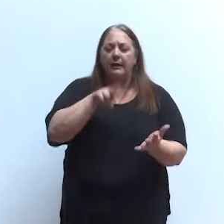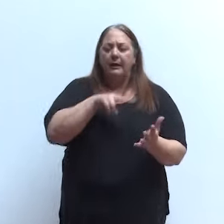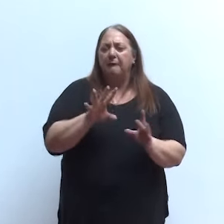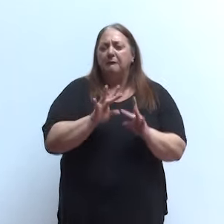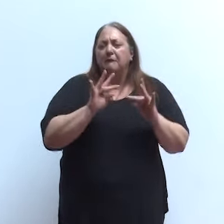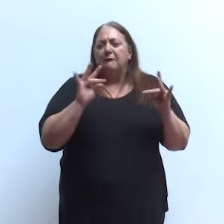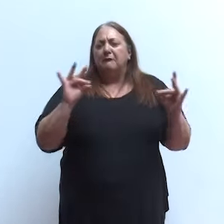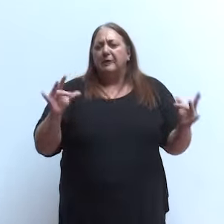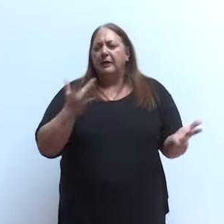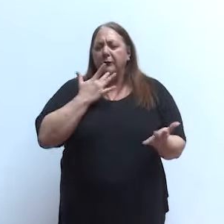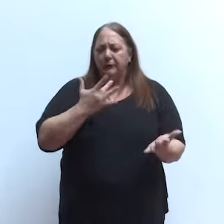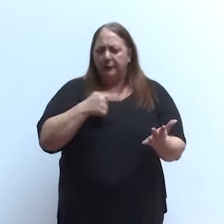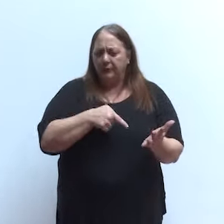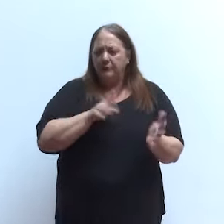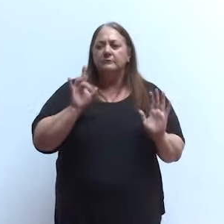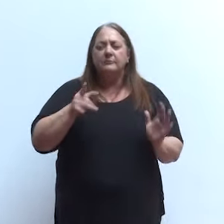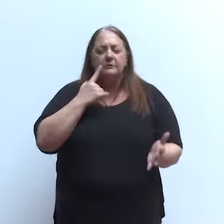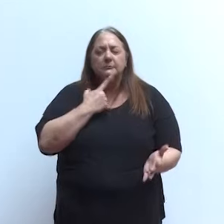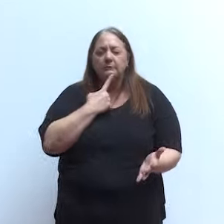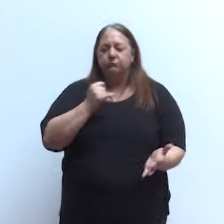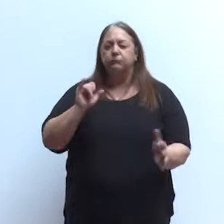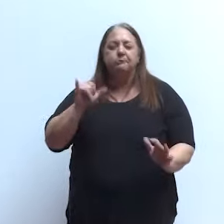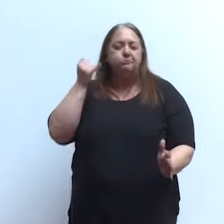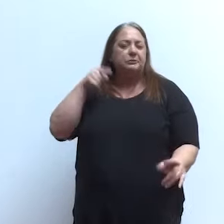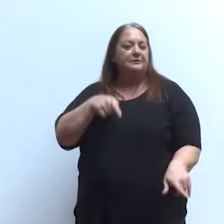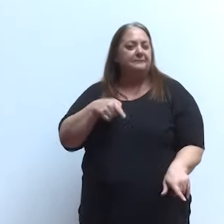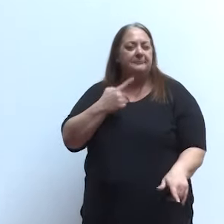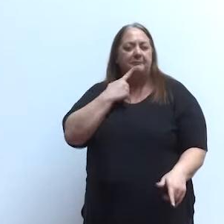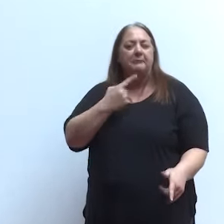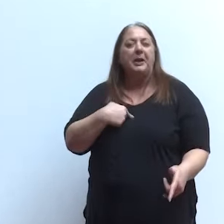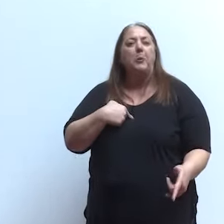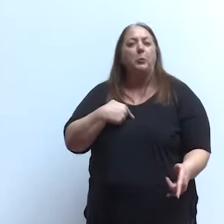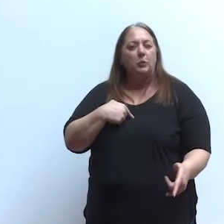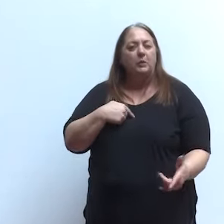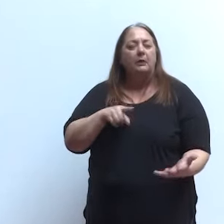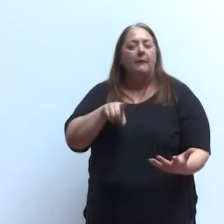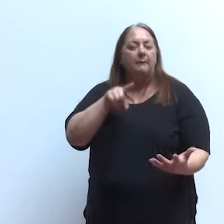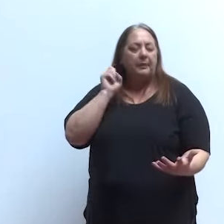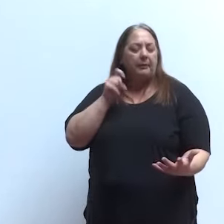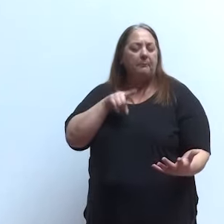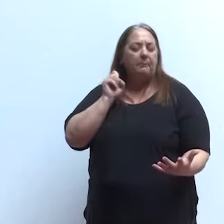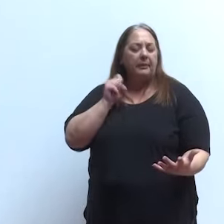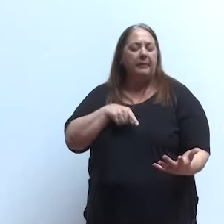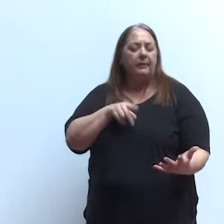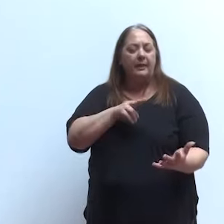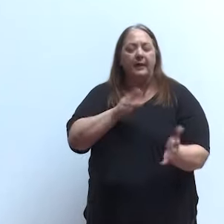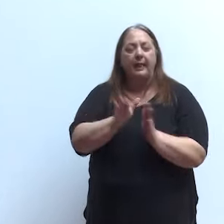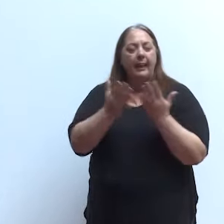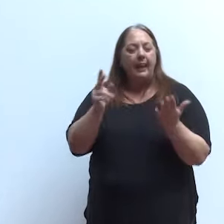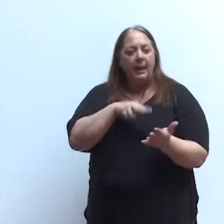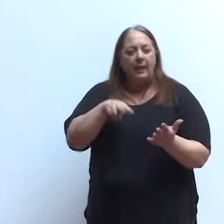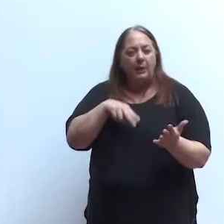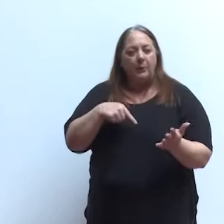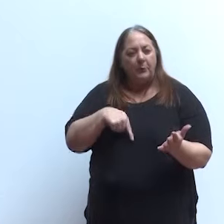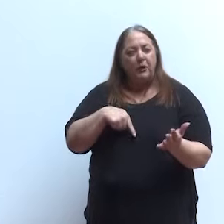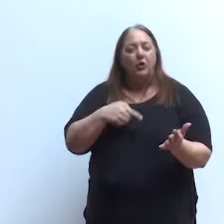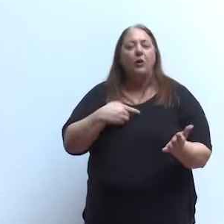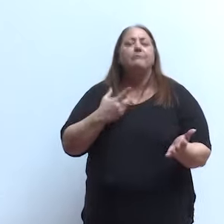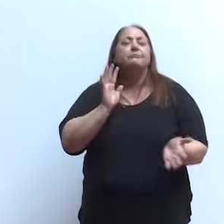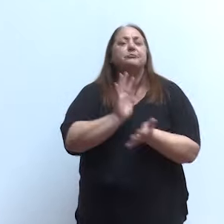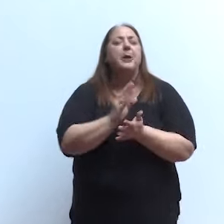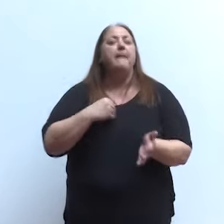es algo que también lo detecta y se lo pregunta con dubet a quien citan varias oportunidades también en el libro no el libro de franzis dubet la época de las pasiones tristes